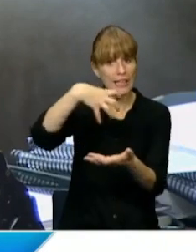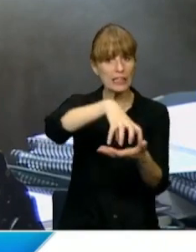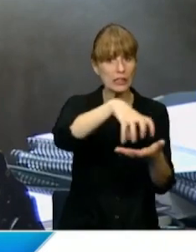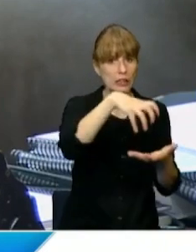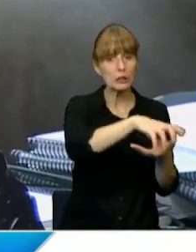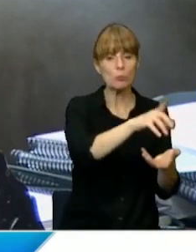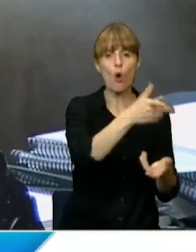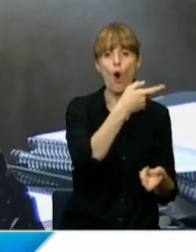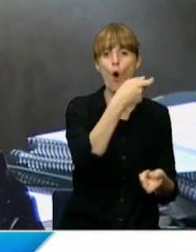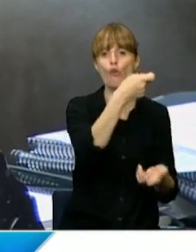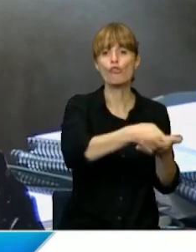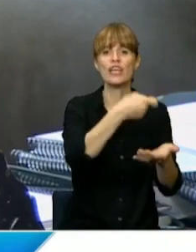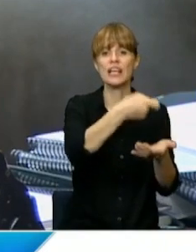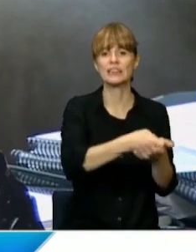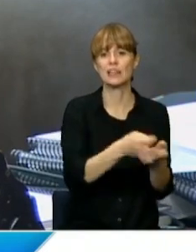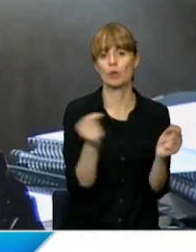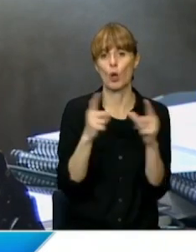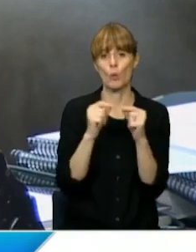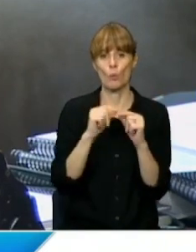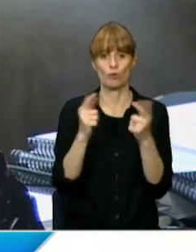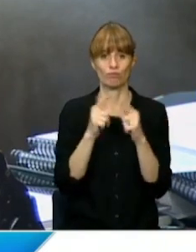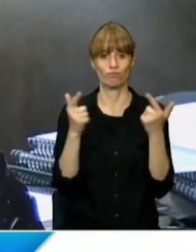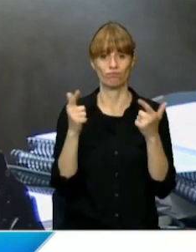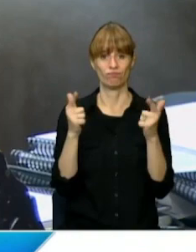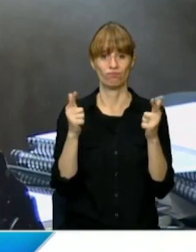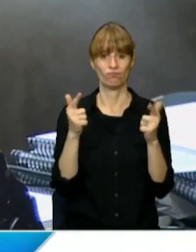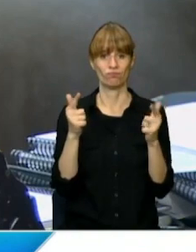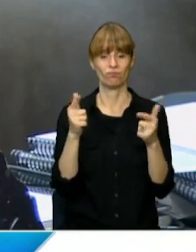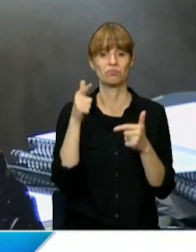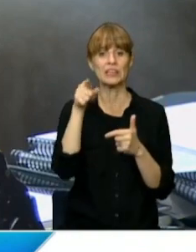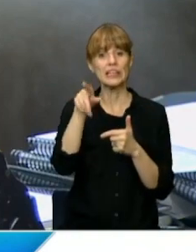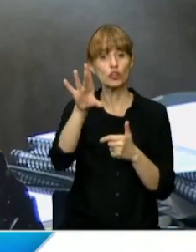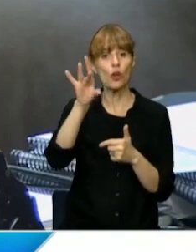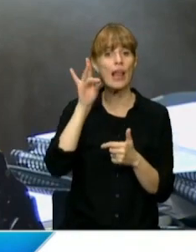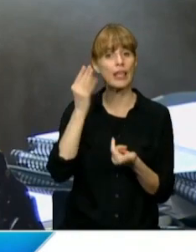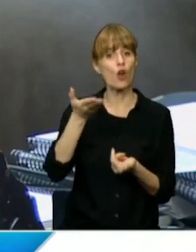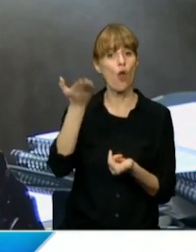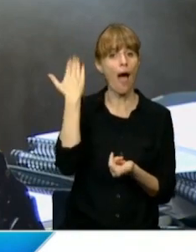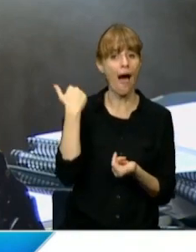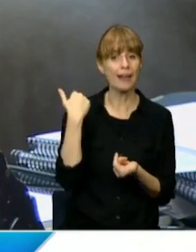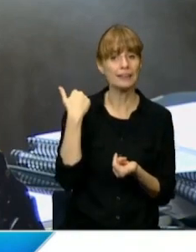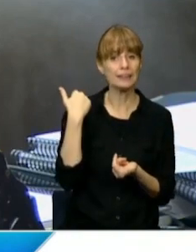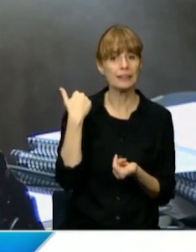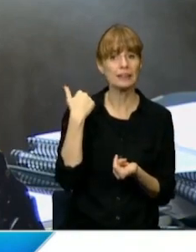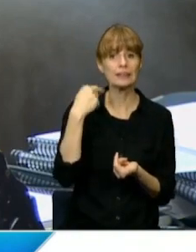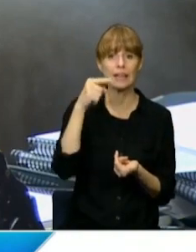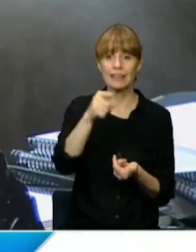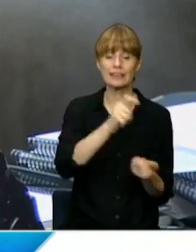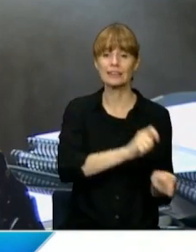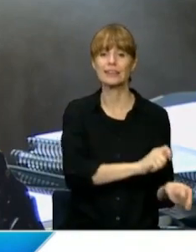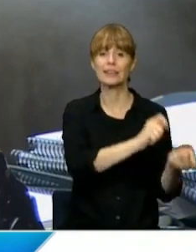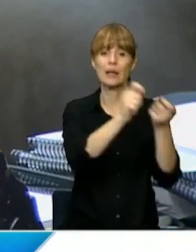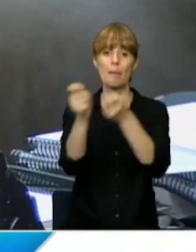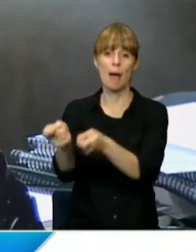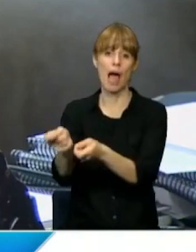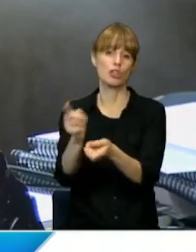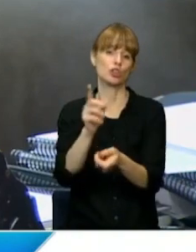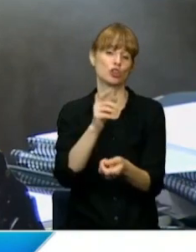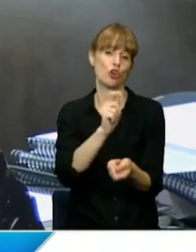desfinanciados porque no hay números en la Argentina y eso se eligió y así se dio el traspaso de gobierno. Segundo